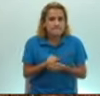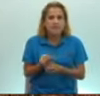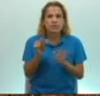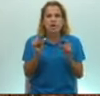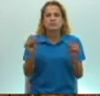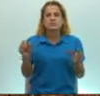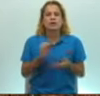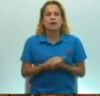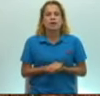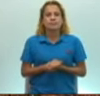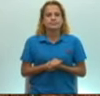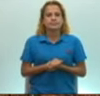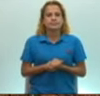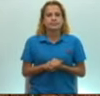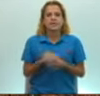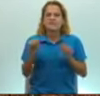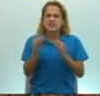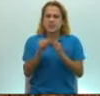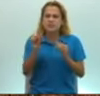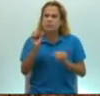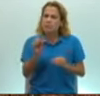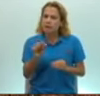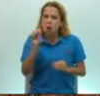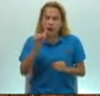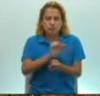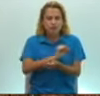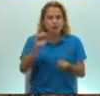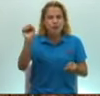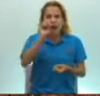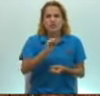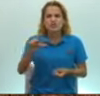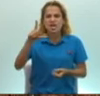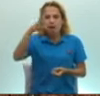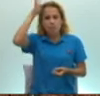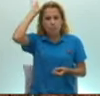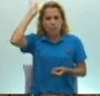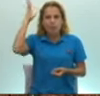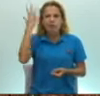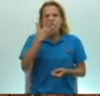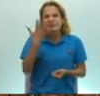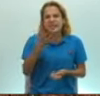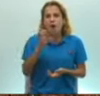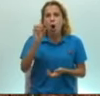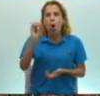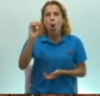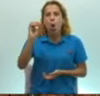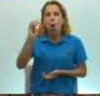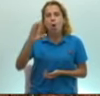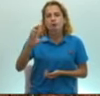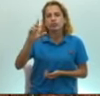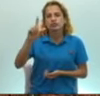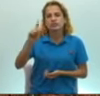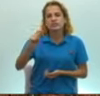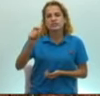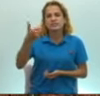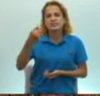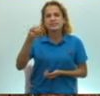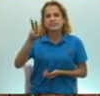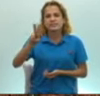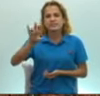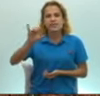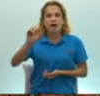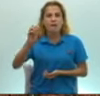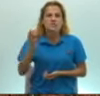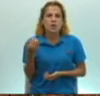establecer una visión más solapada y menos de enfrentamiento y esto lo va a llevar a triunfar en la sociedad romana? Me refiero a la figura de Octavio